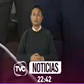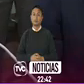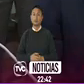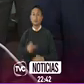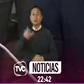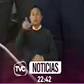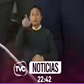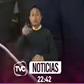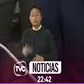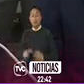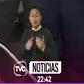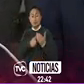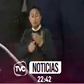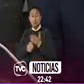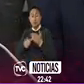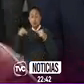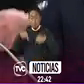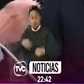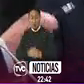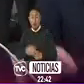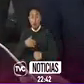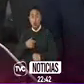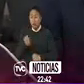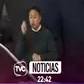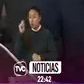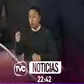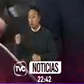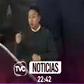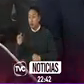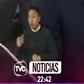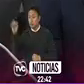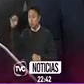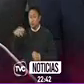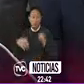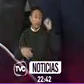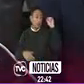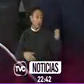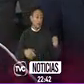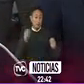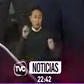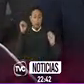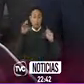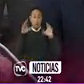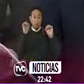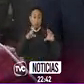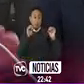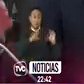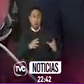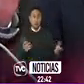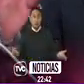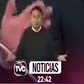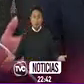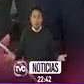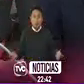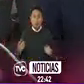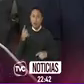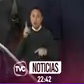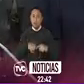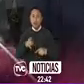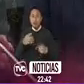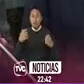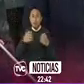con una varita mágica que dice, hágase una planta, no se haga una planta. No, no, no, es un